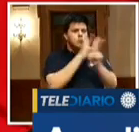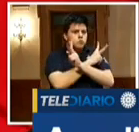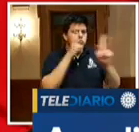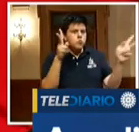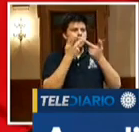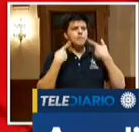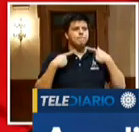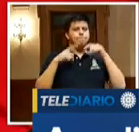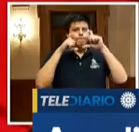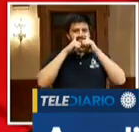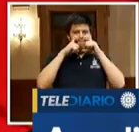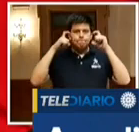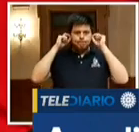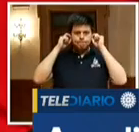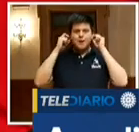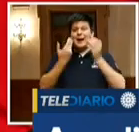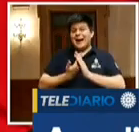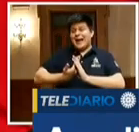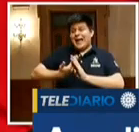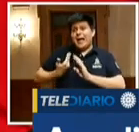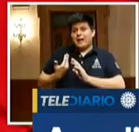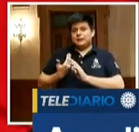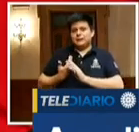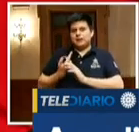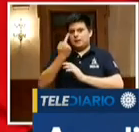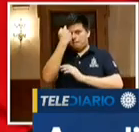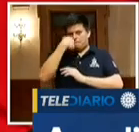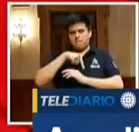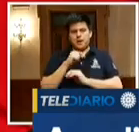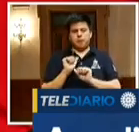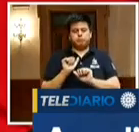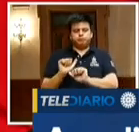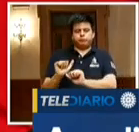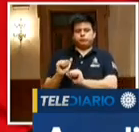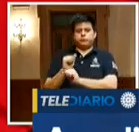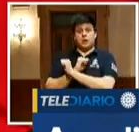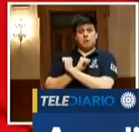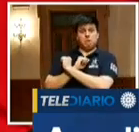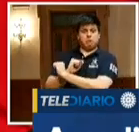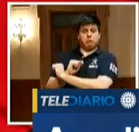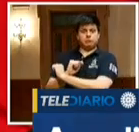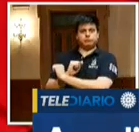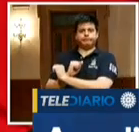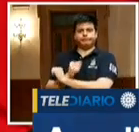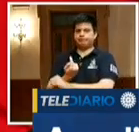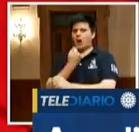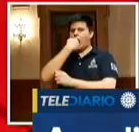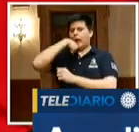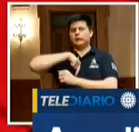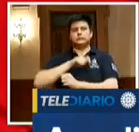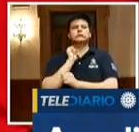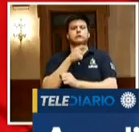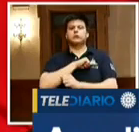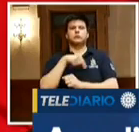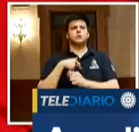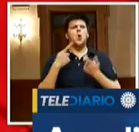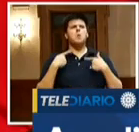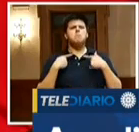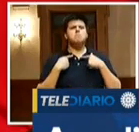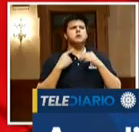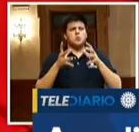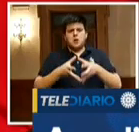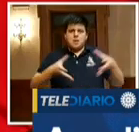pacientes previos a la incubación de tal manera que evita el paso de la intubación en muchos de los pacientes